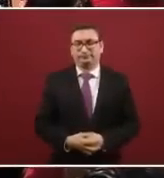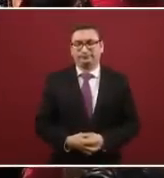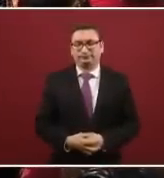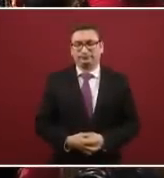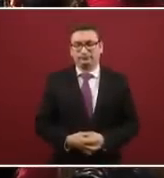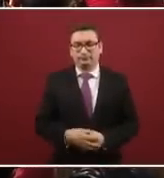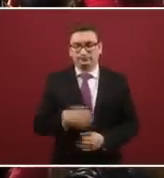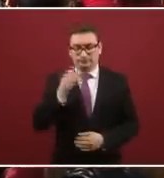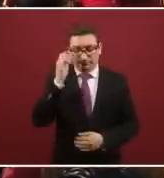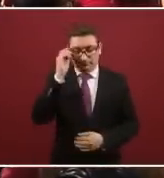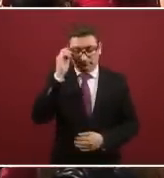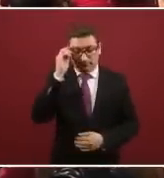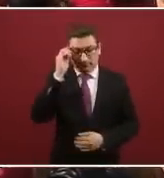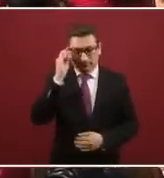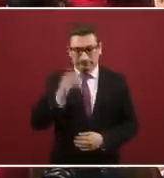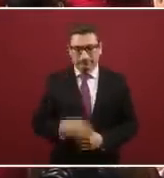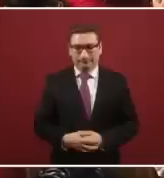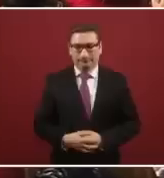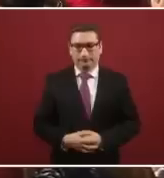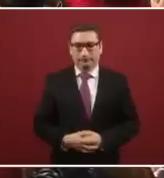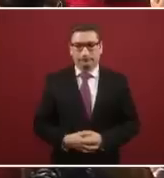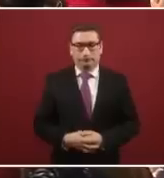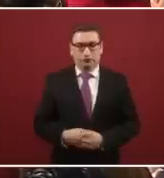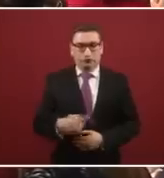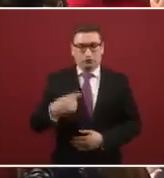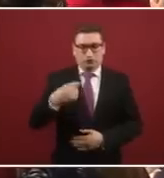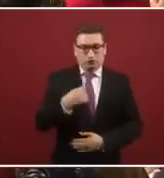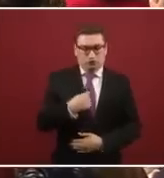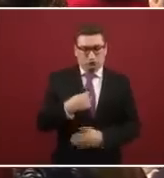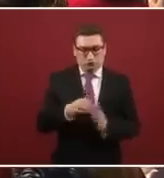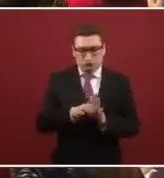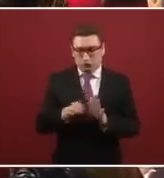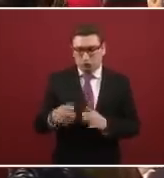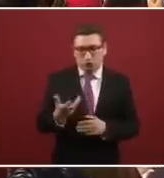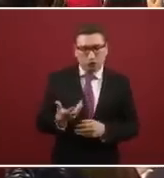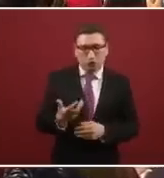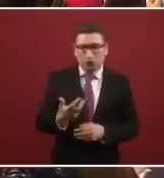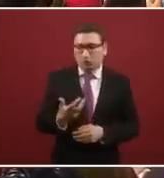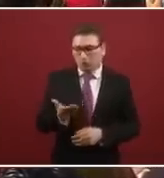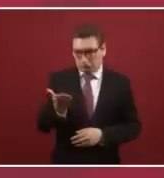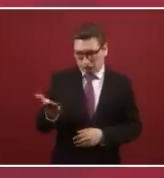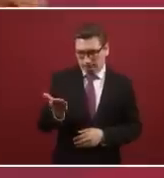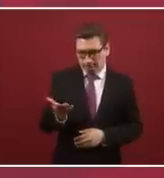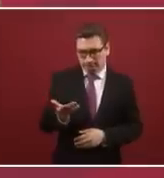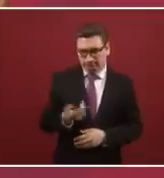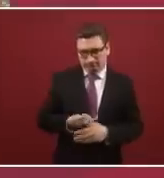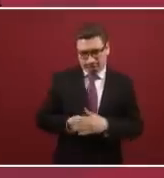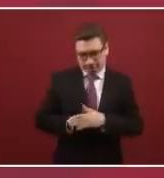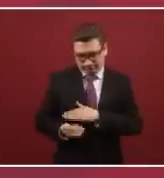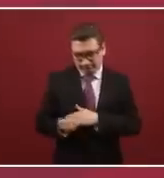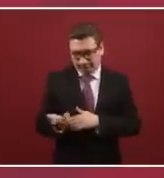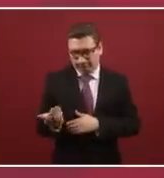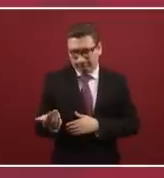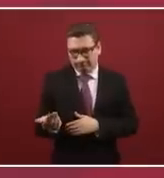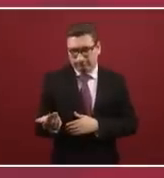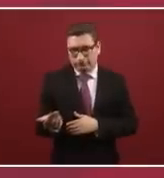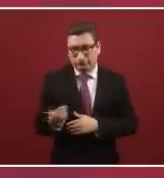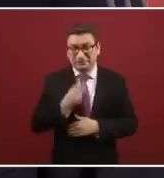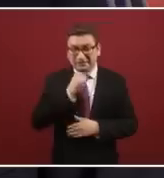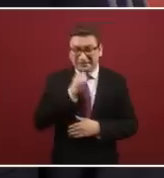Si yo no cobro o no pido un soborno, una mordida,